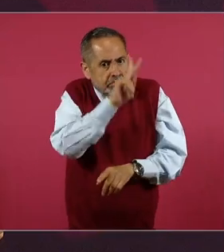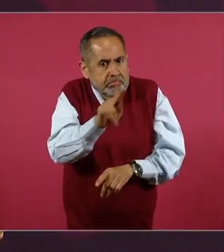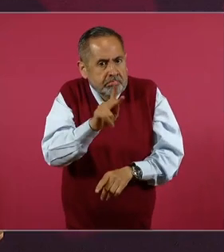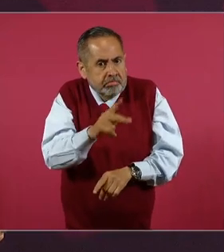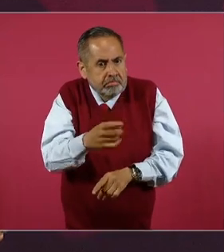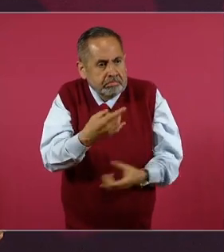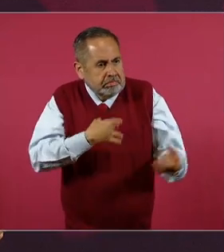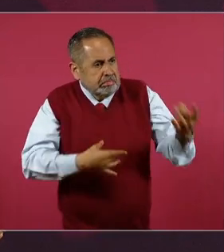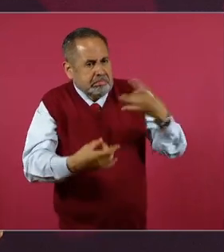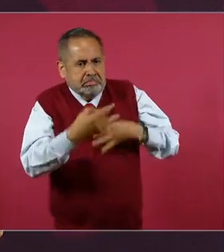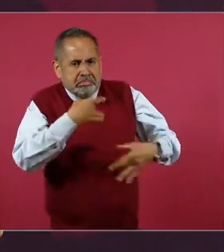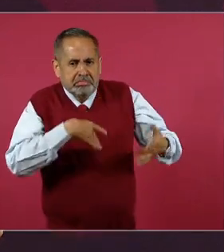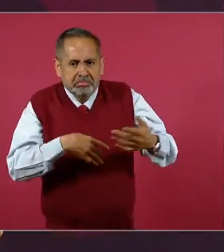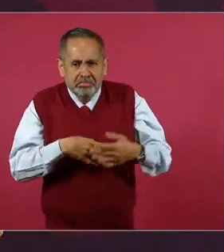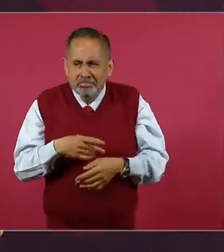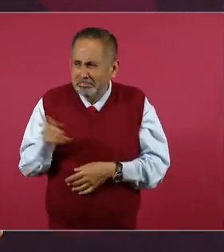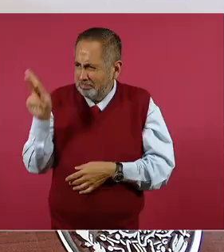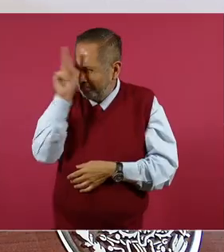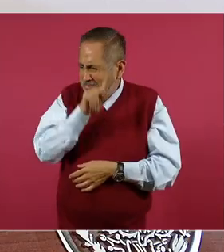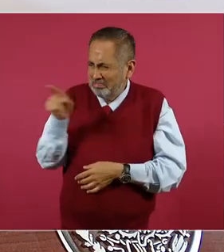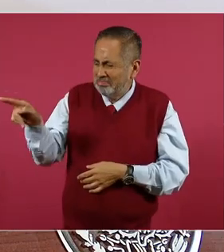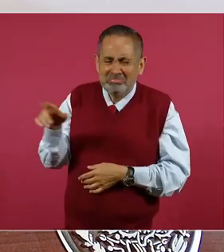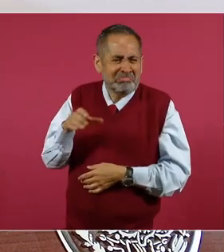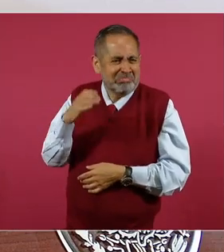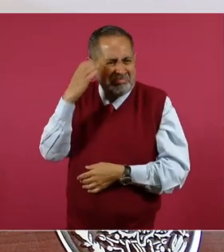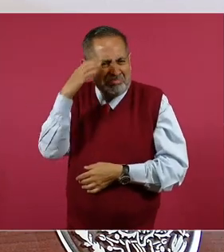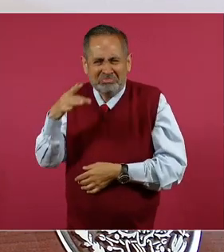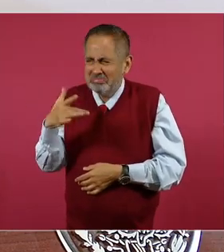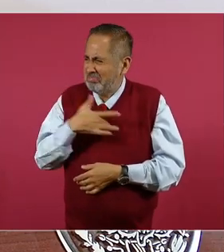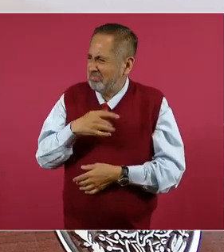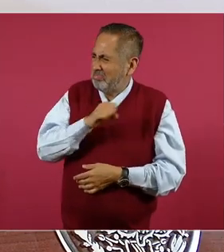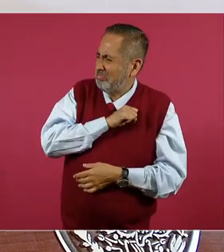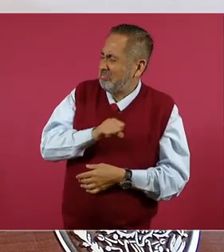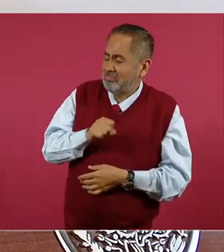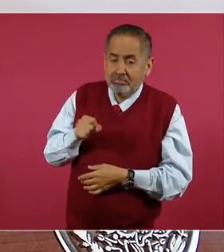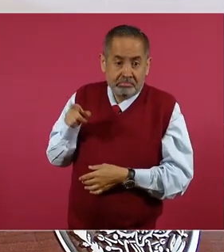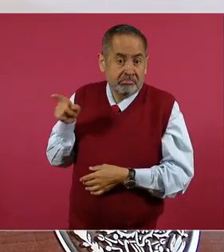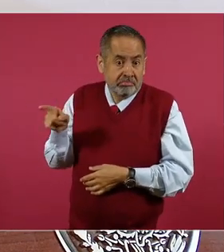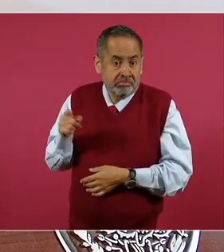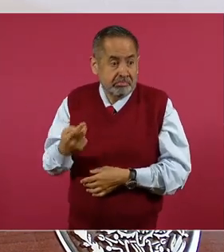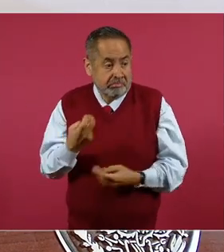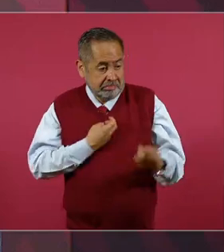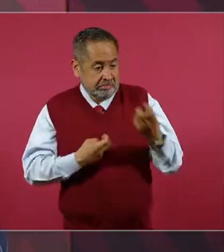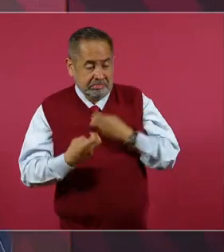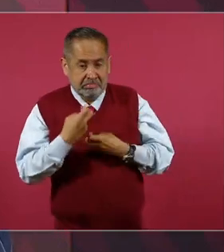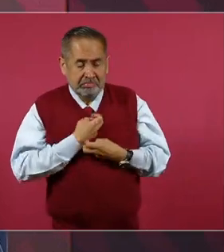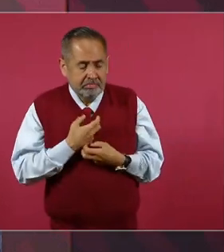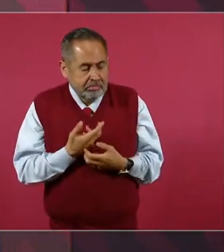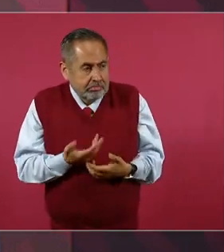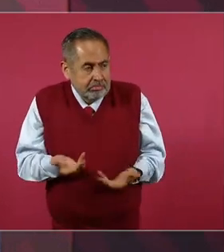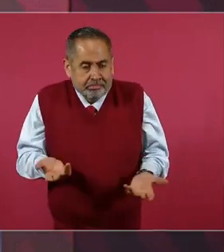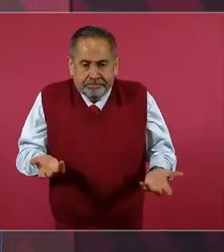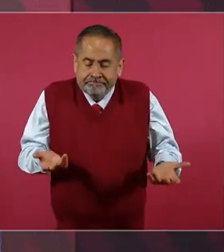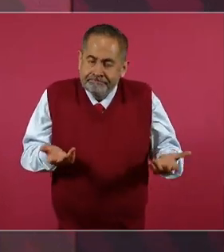Me convirtieron en un malvado. y